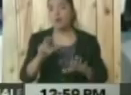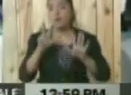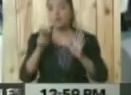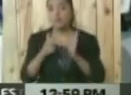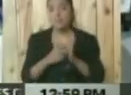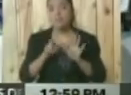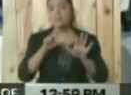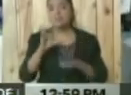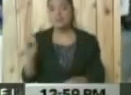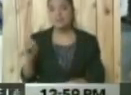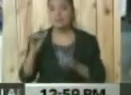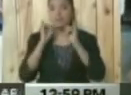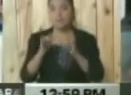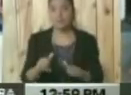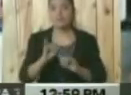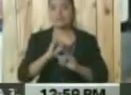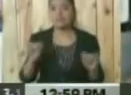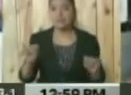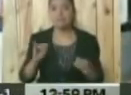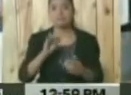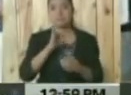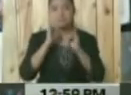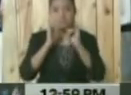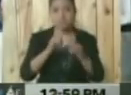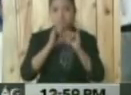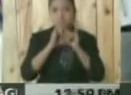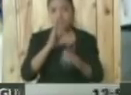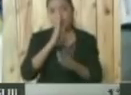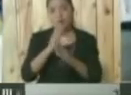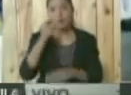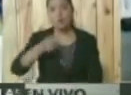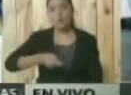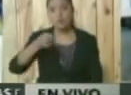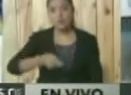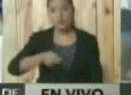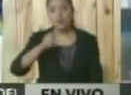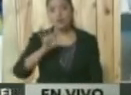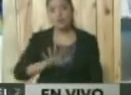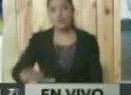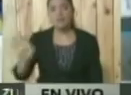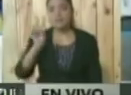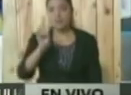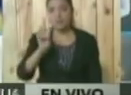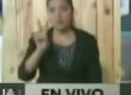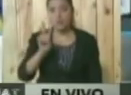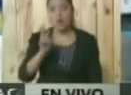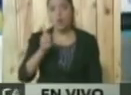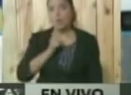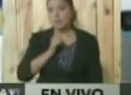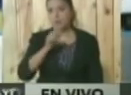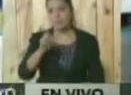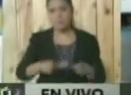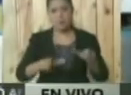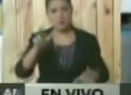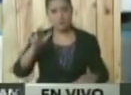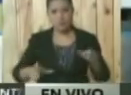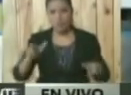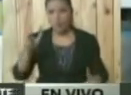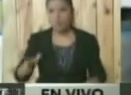8.600 demandas fueron incorporadas, fueron introducidas ante los tribunales de la República por personas, por